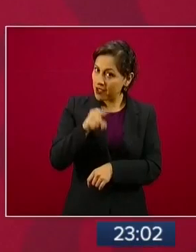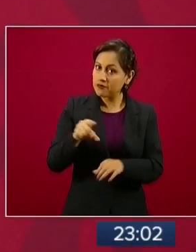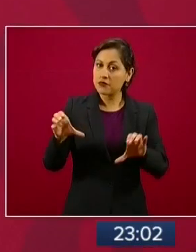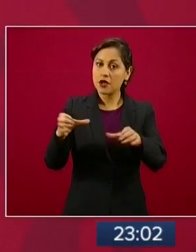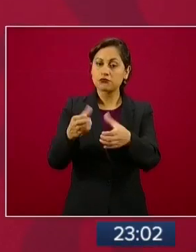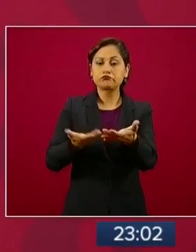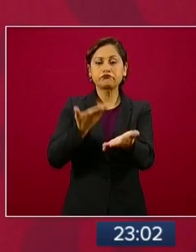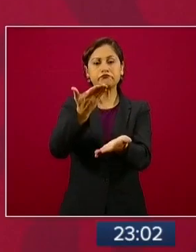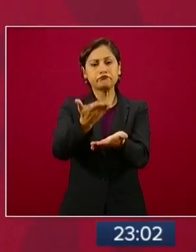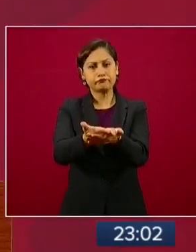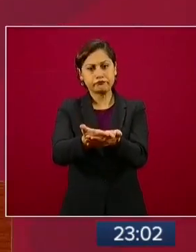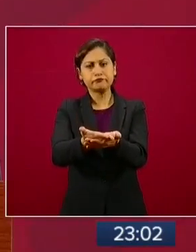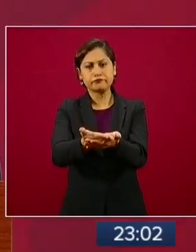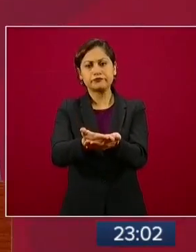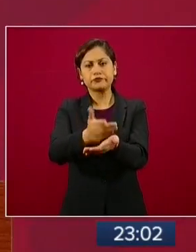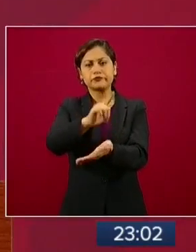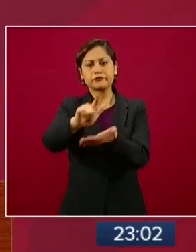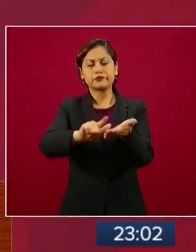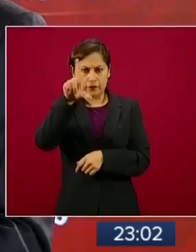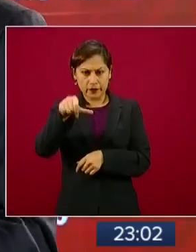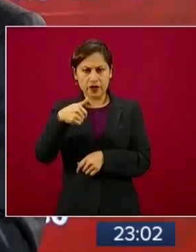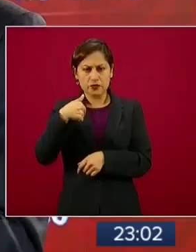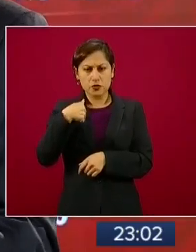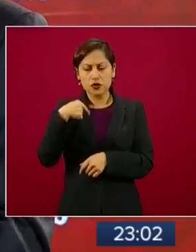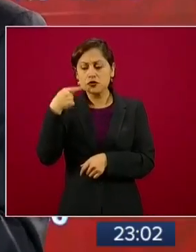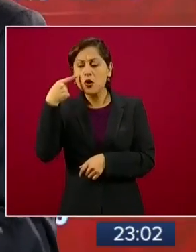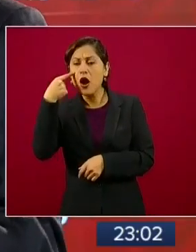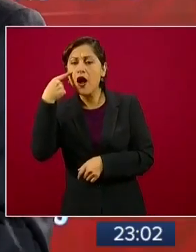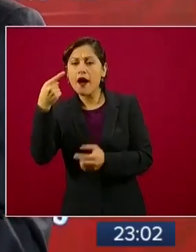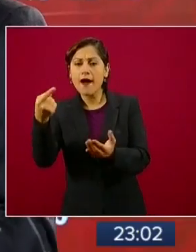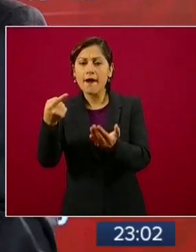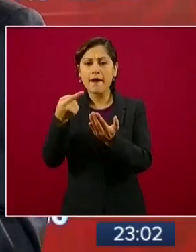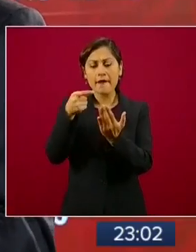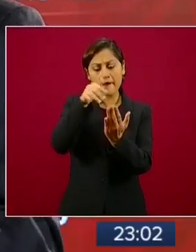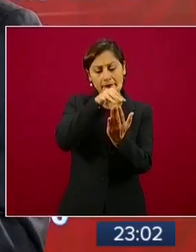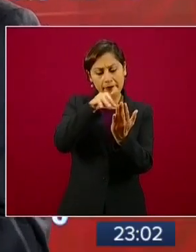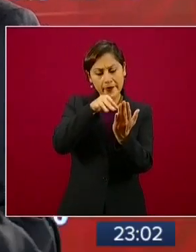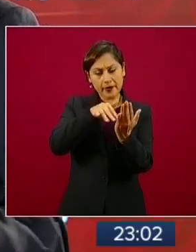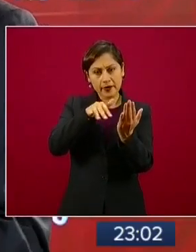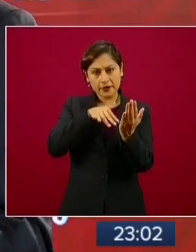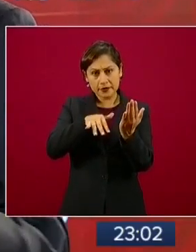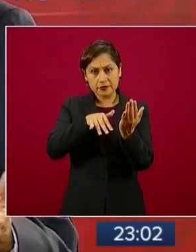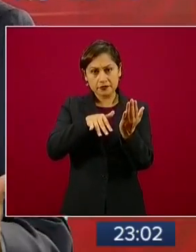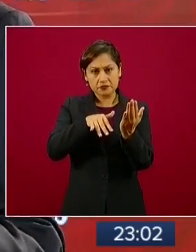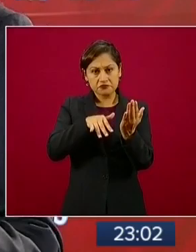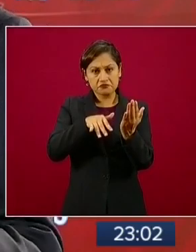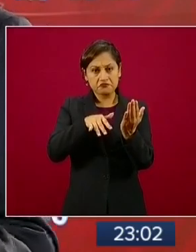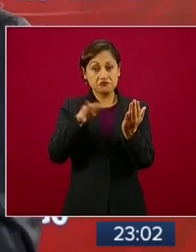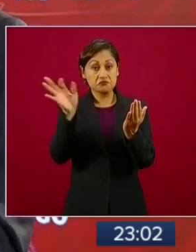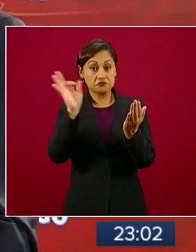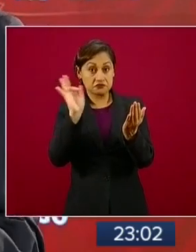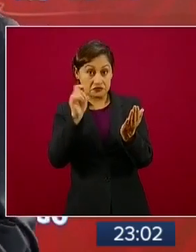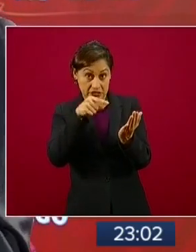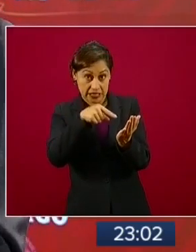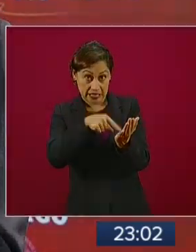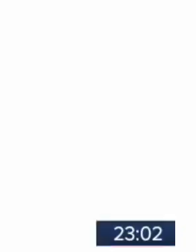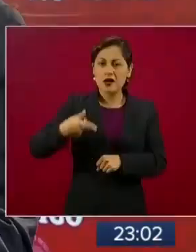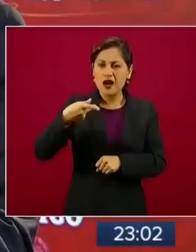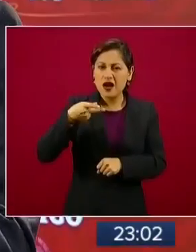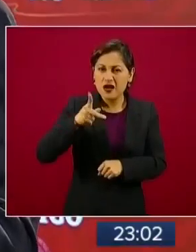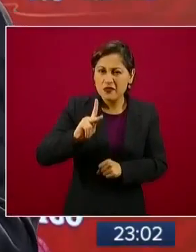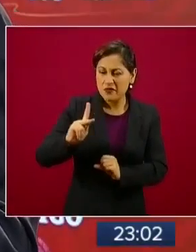no sabía de esta iniciativa si es para ahorrar estoy de